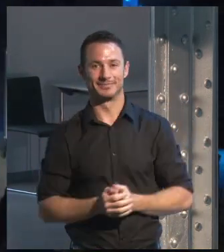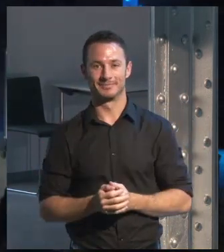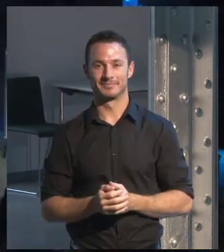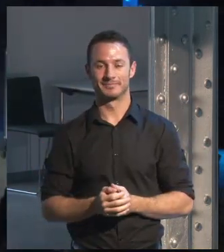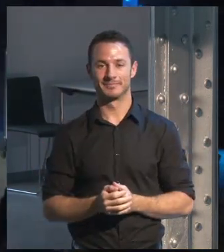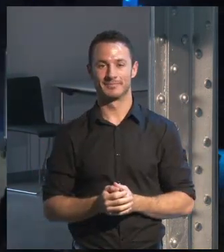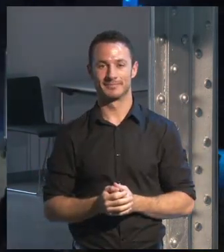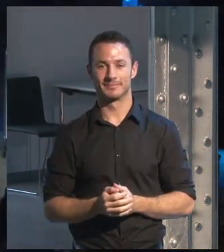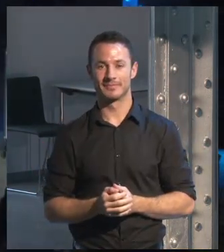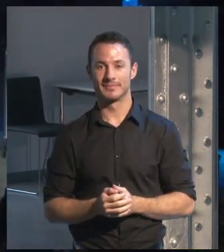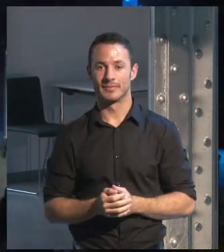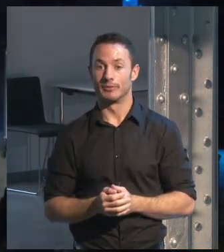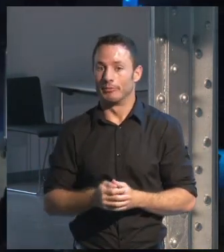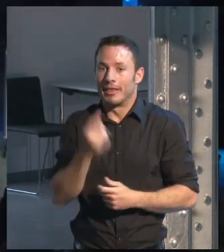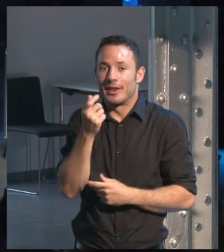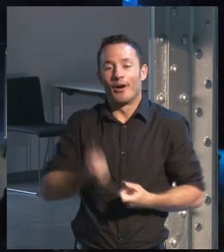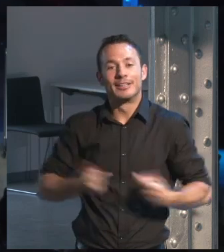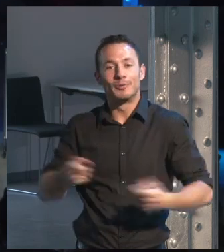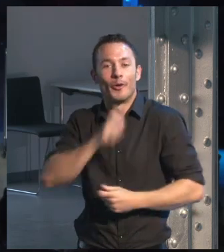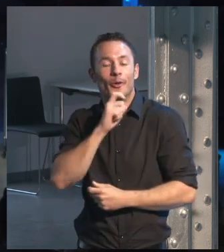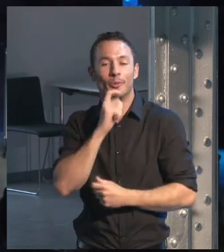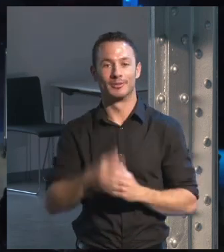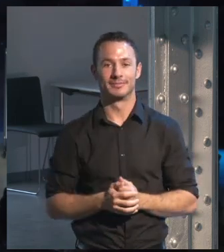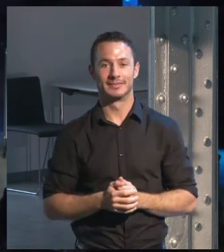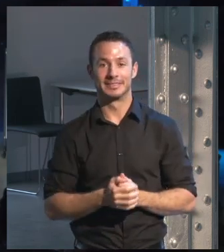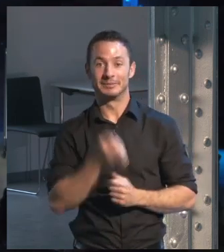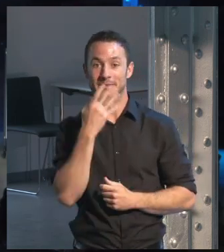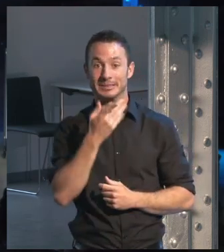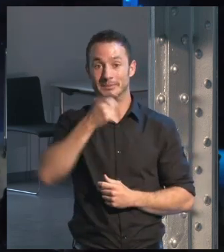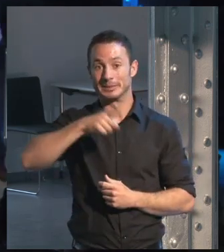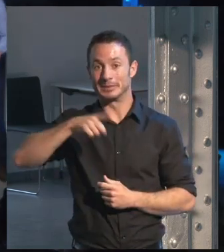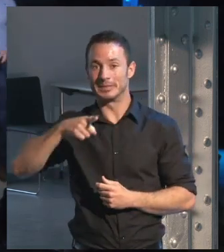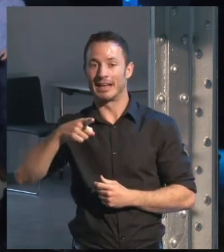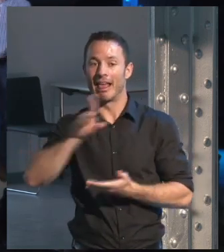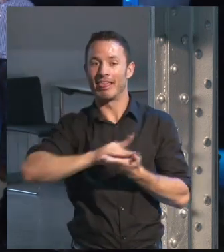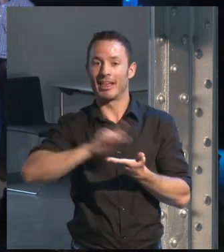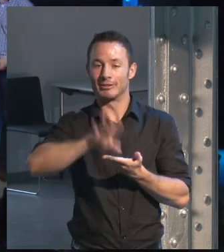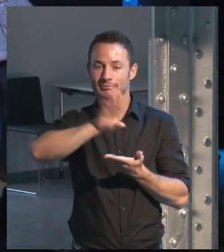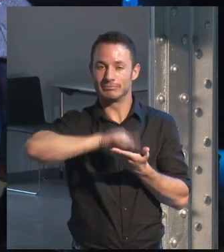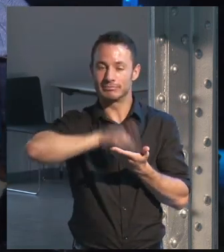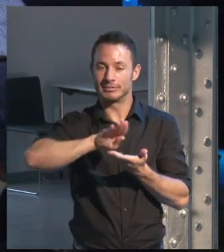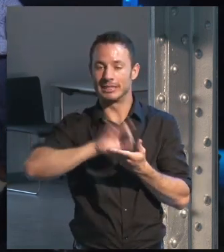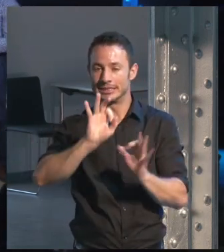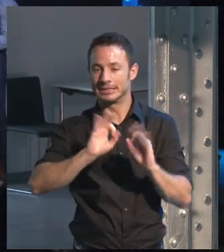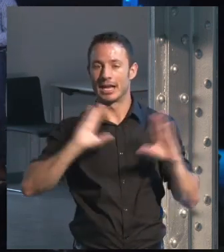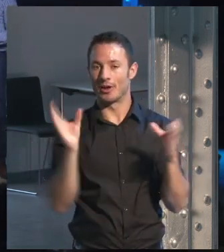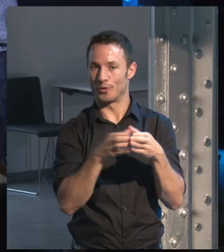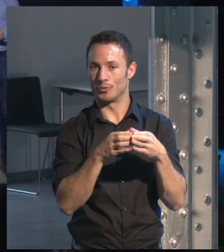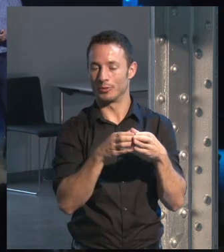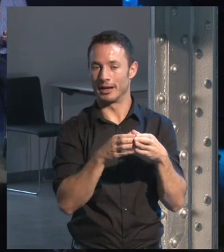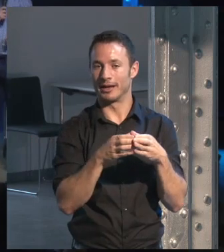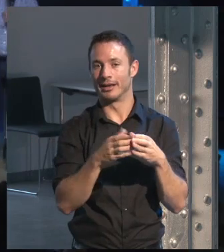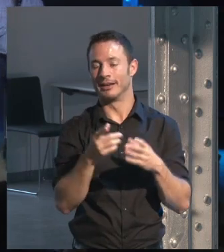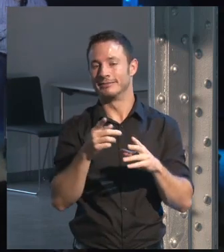Gracias. Cuéntanos cómo nos gastamos el dinero. Pues sí, como cada mes hemos sacado algunos datos de nuestra comunidad para ilustrar un